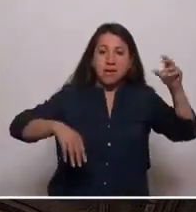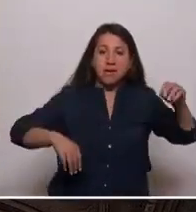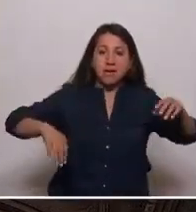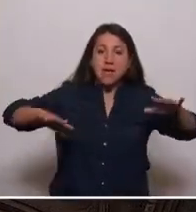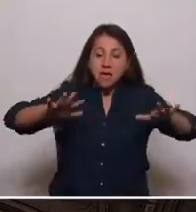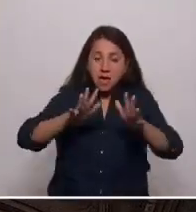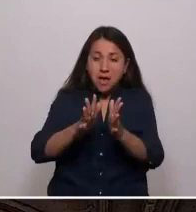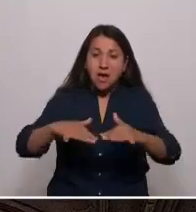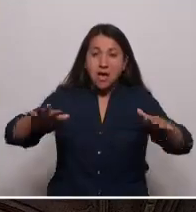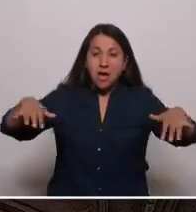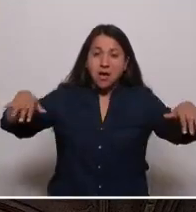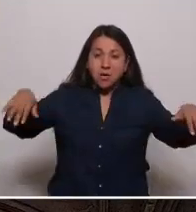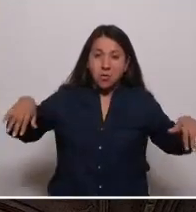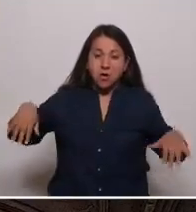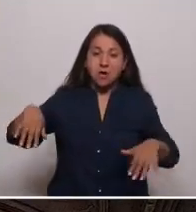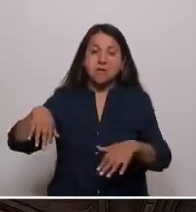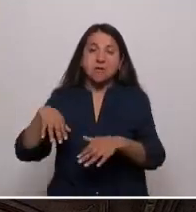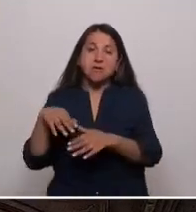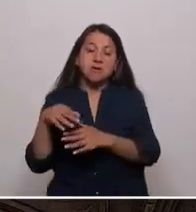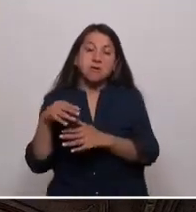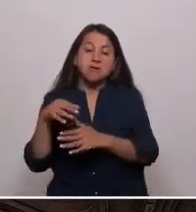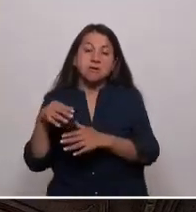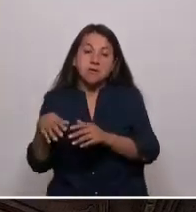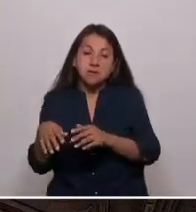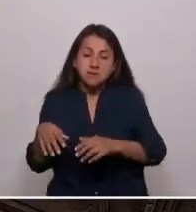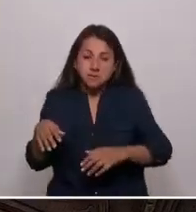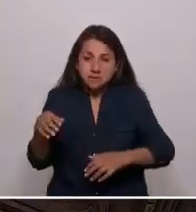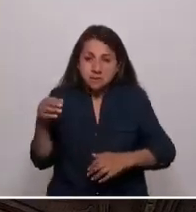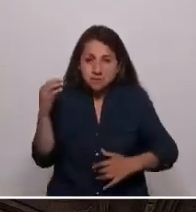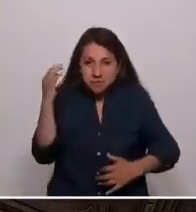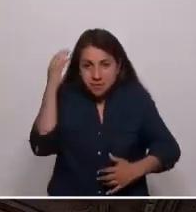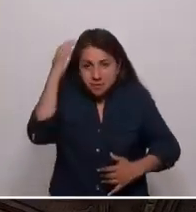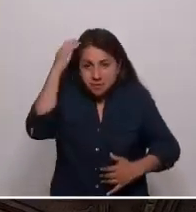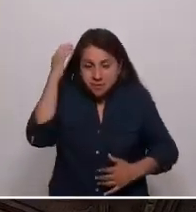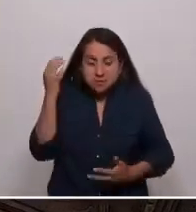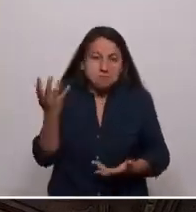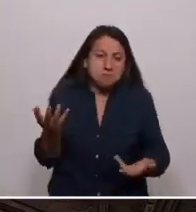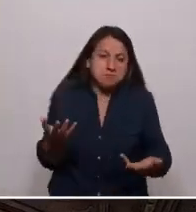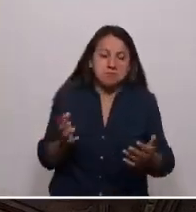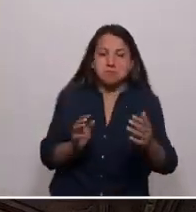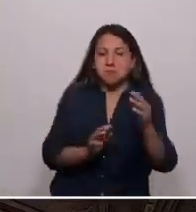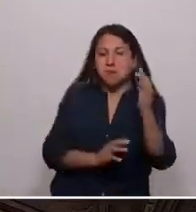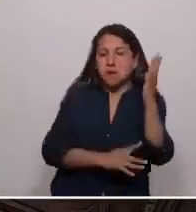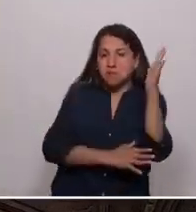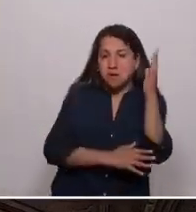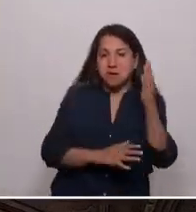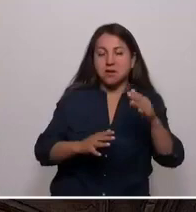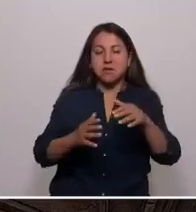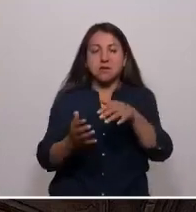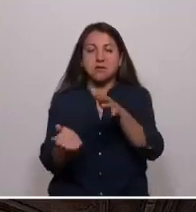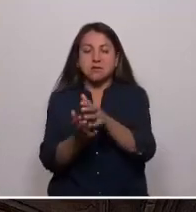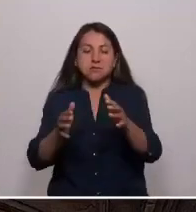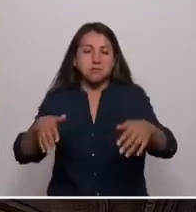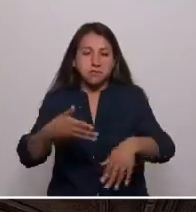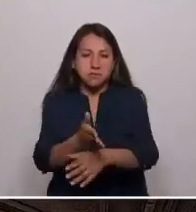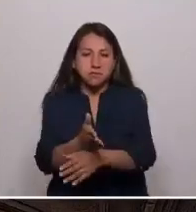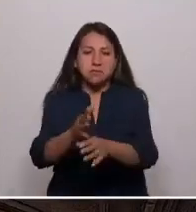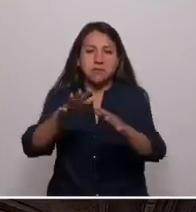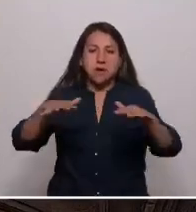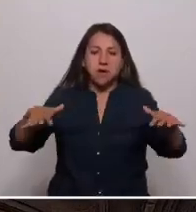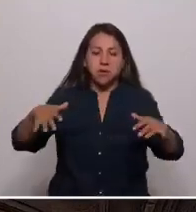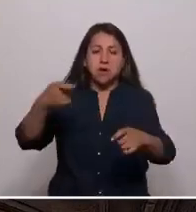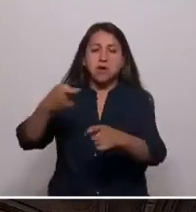asomaban seres que a ratos cobraban forma de gente y a ratos se tornaban árboles, animales, aves, aguas,